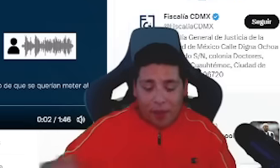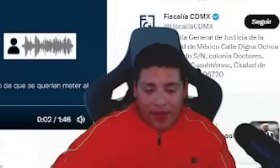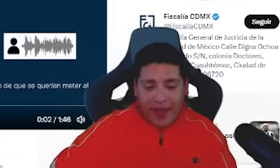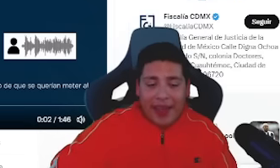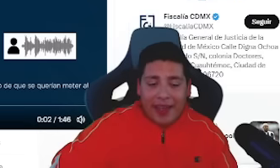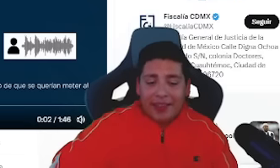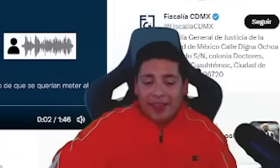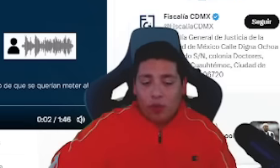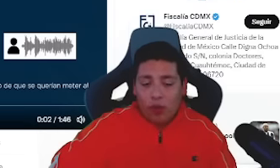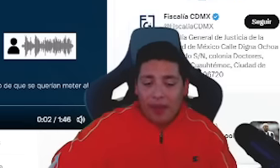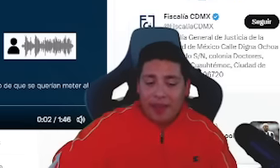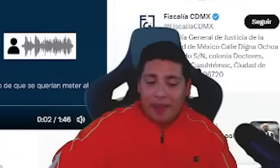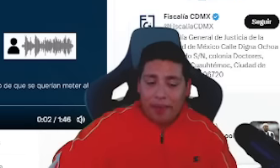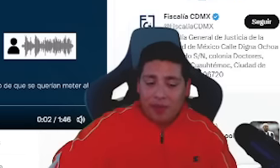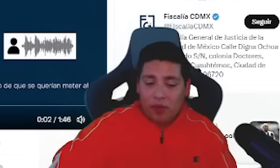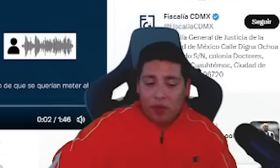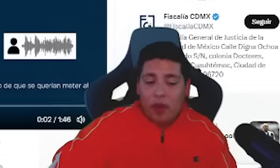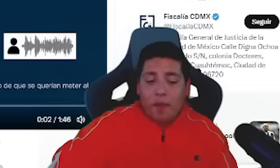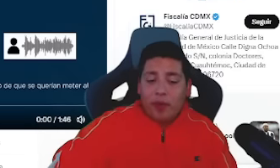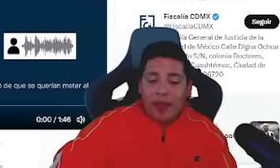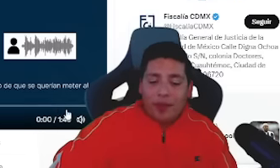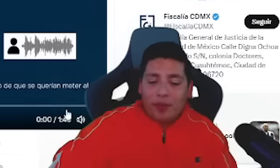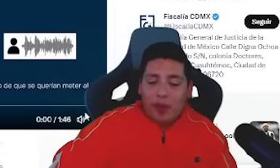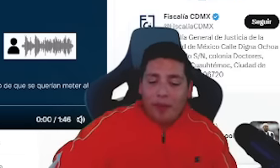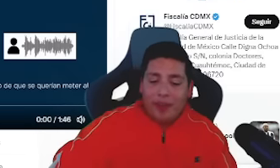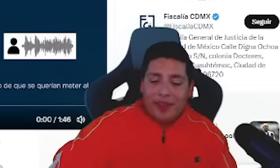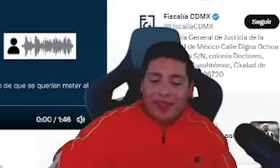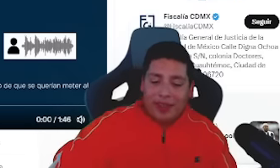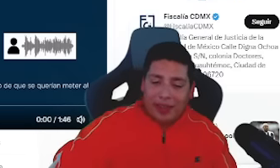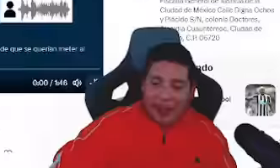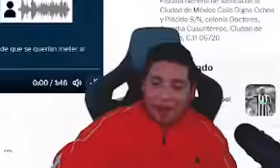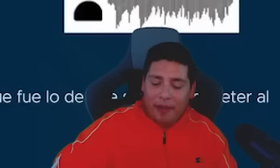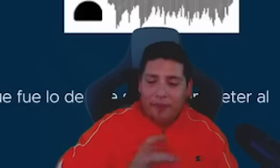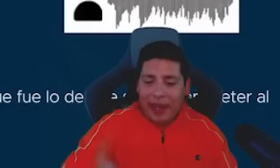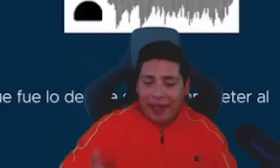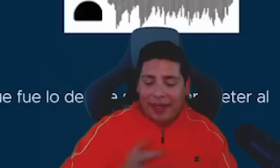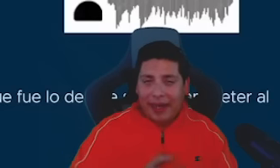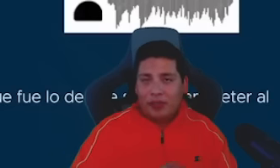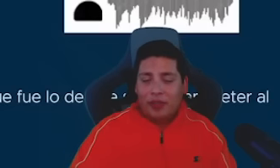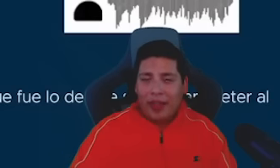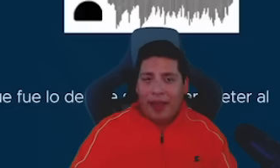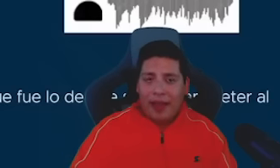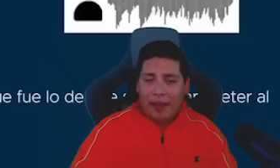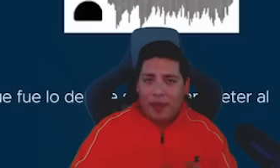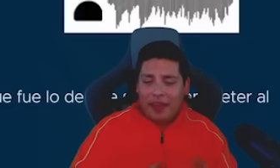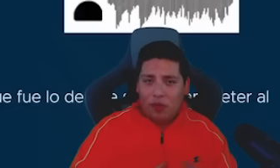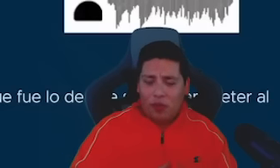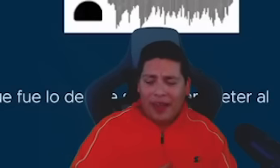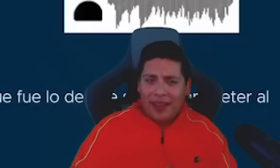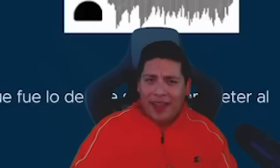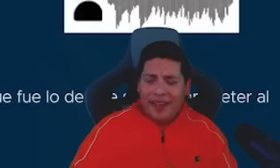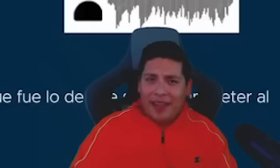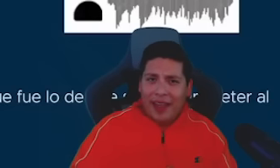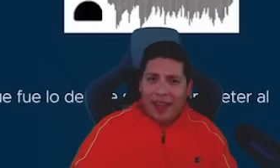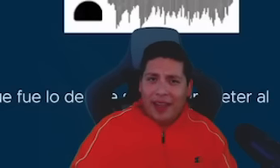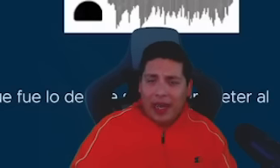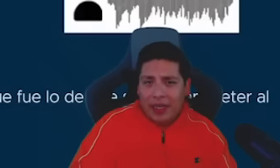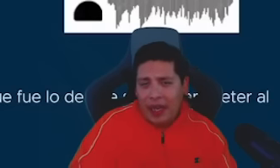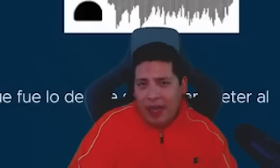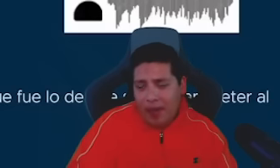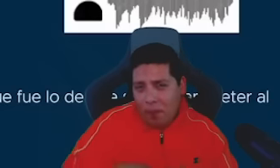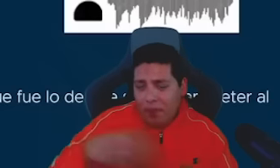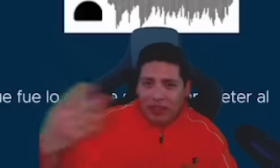para interponer estas órdenes de aprehensión, porque no solamente se trataba, en el caso de la Benito Juárez,